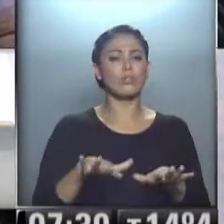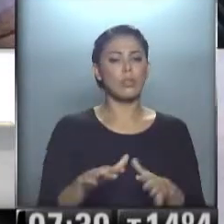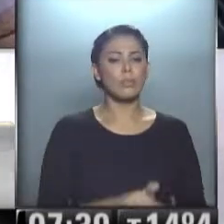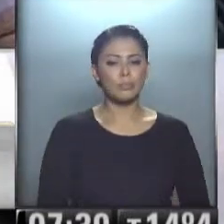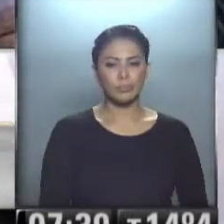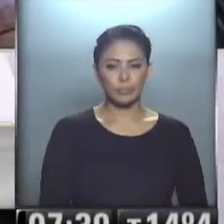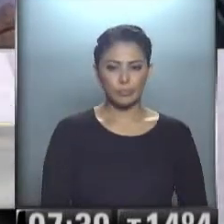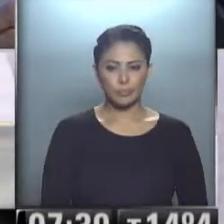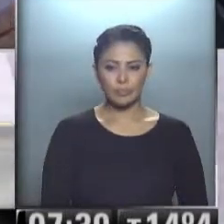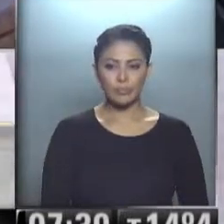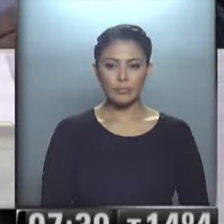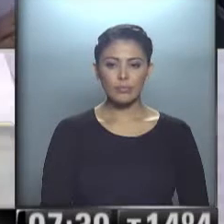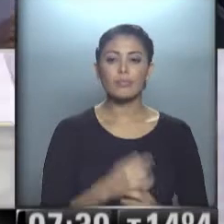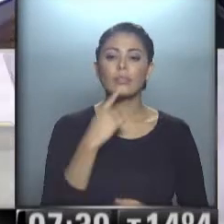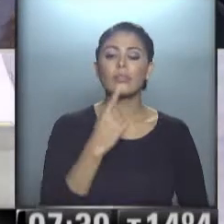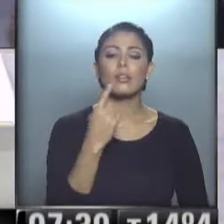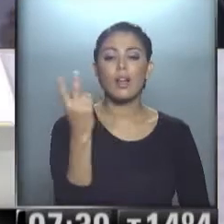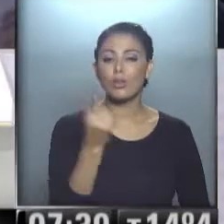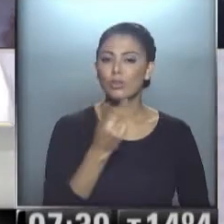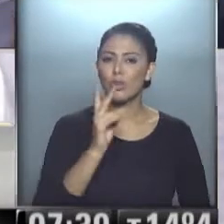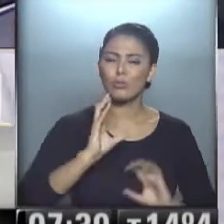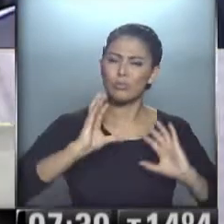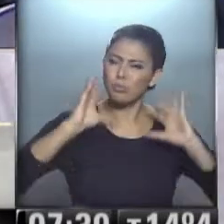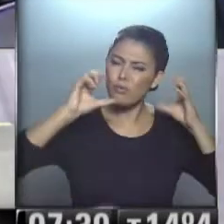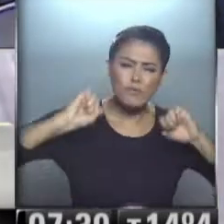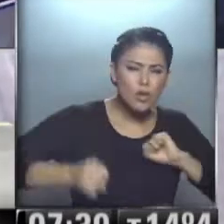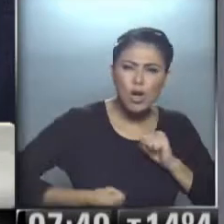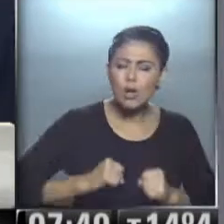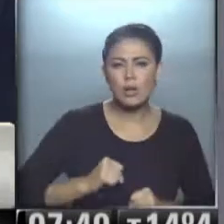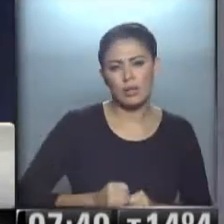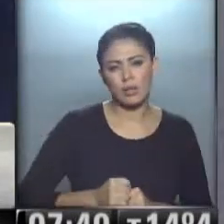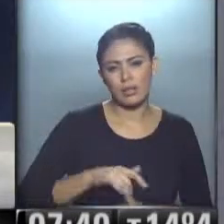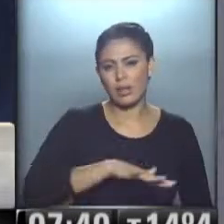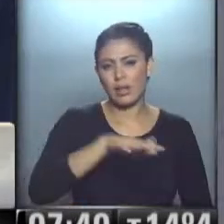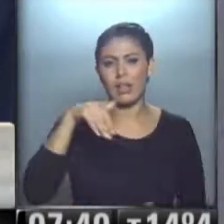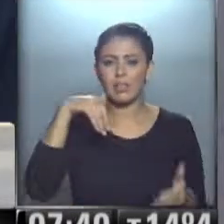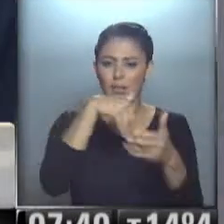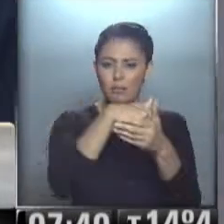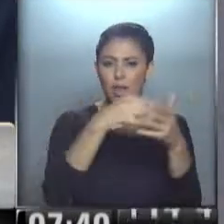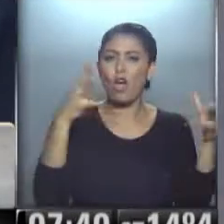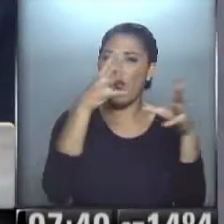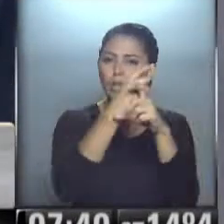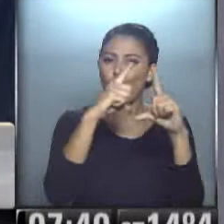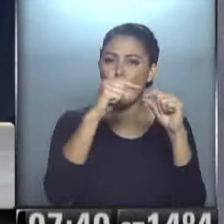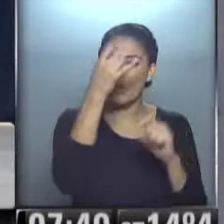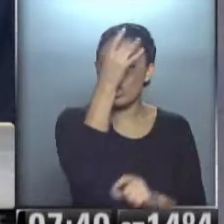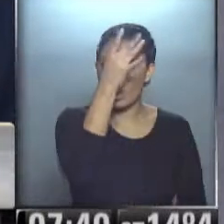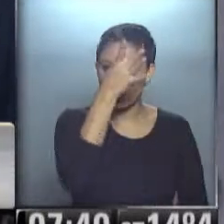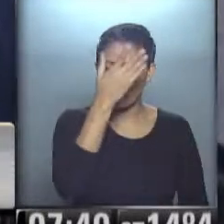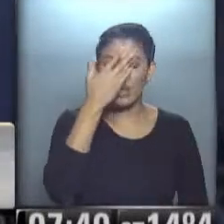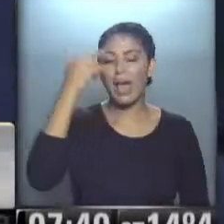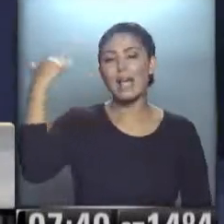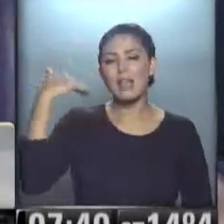ariel jandro silvia indignación aquí en la terminal de colectivos de la línea 12 ayer